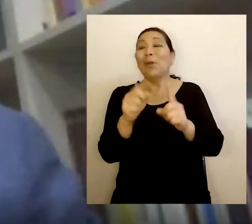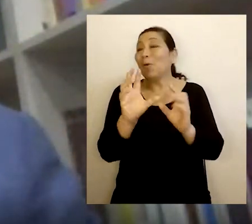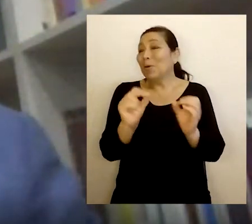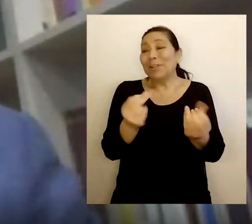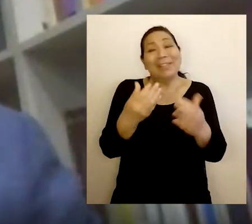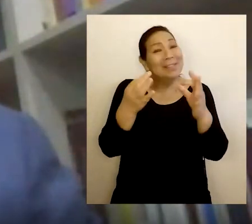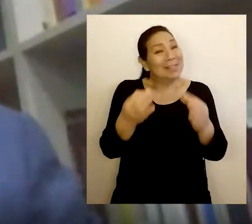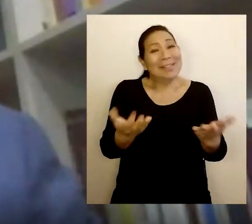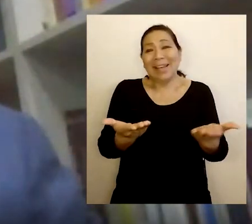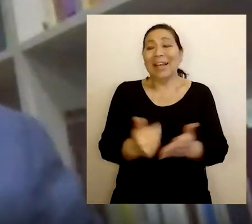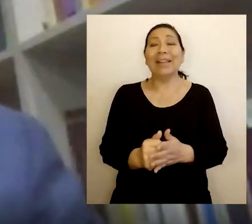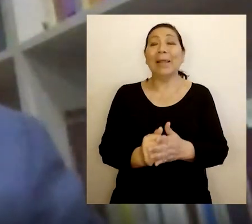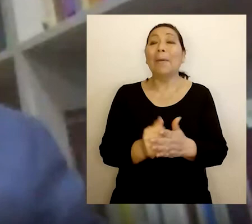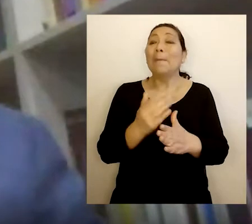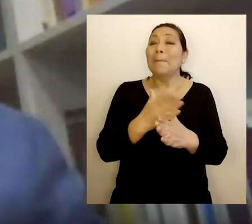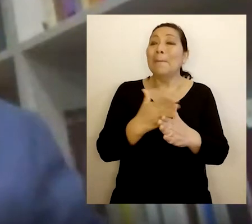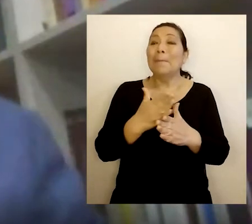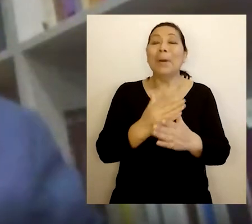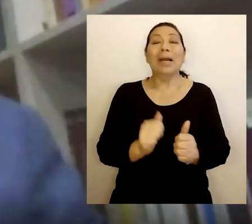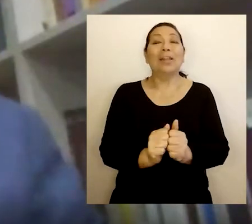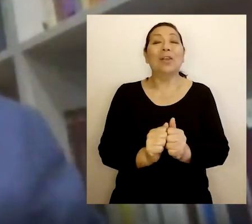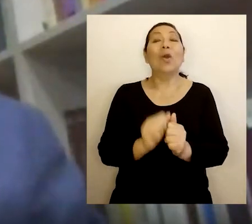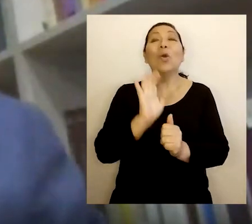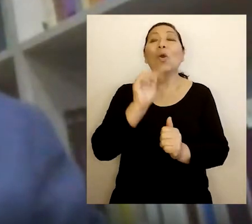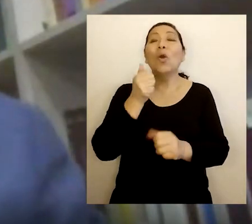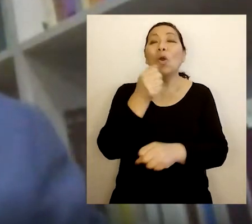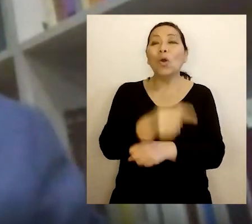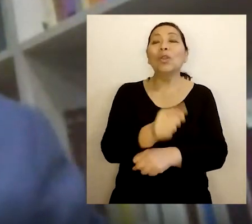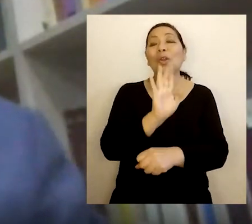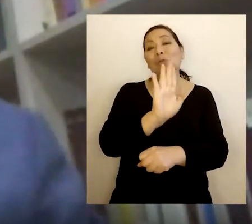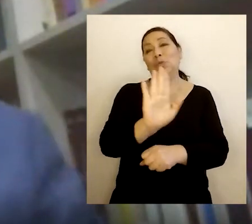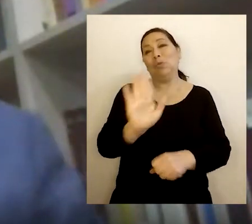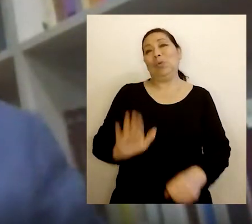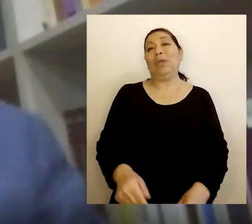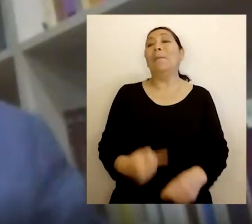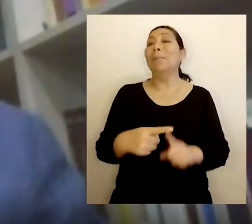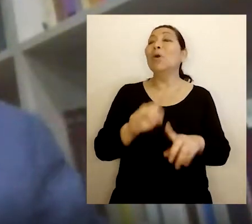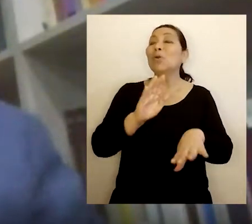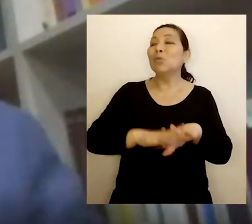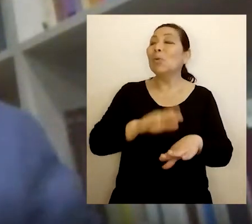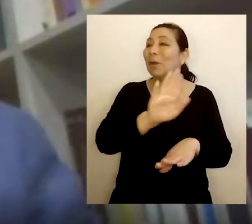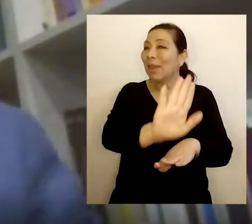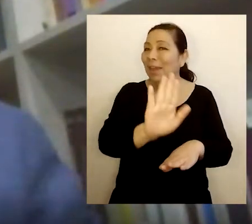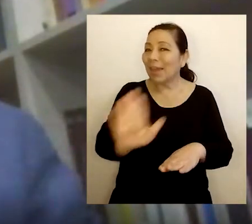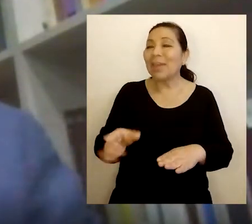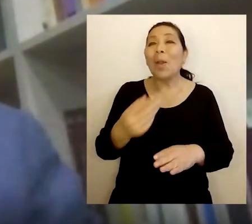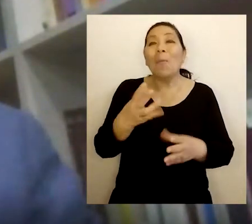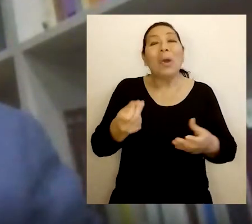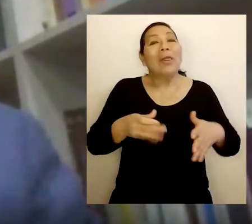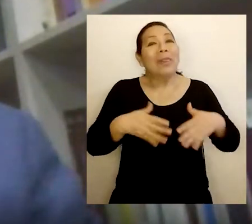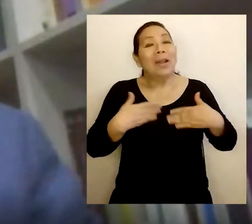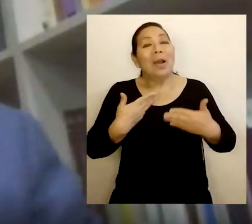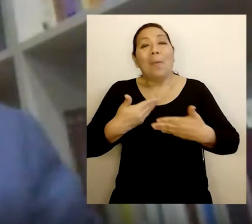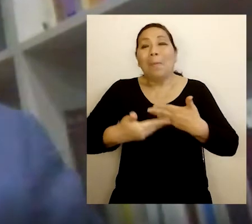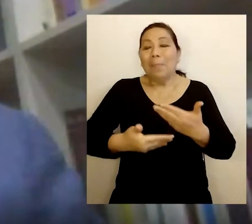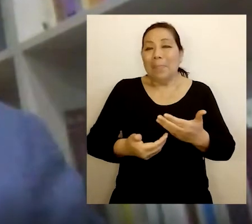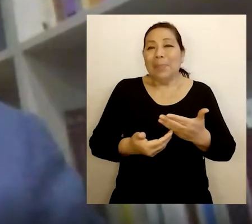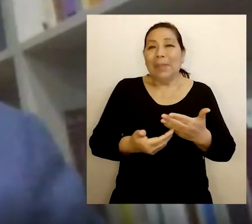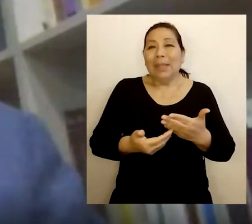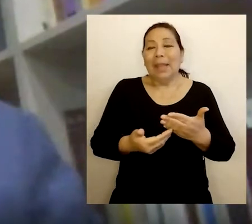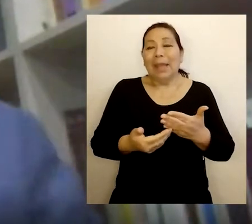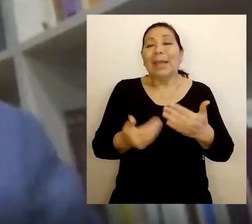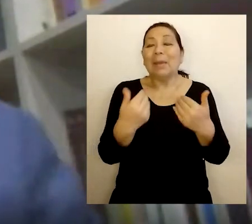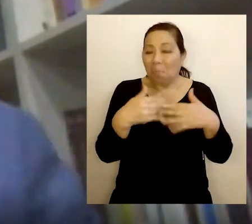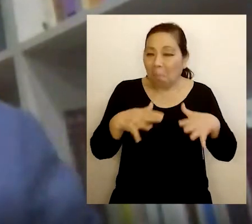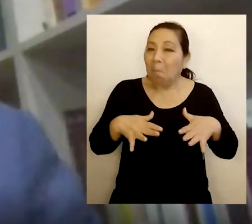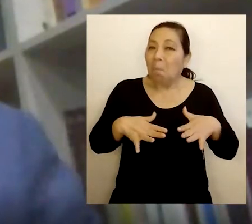forma cierta y expresa los cargos que se dan en contra suya o que se les imputa, y sobre ello que pueda alegar aquellos hechos